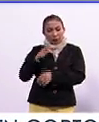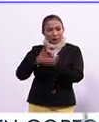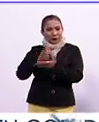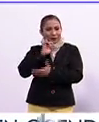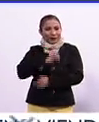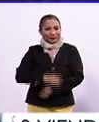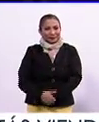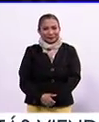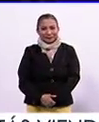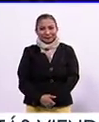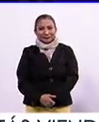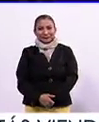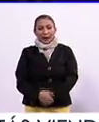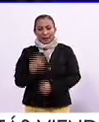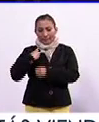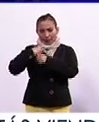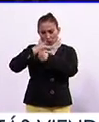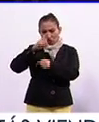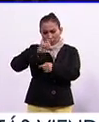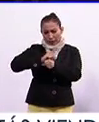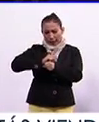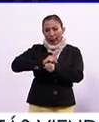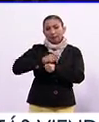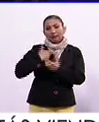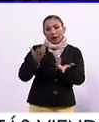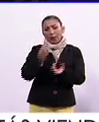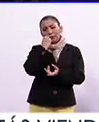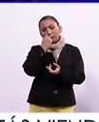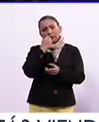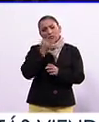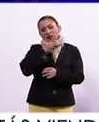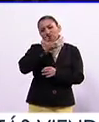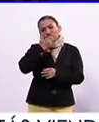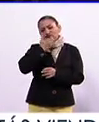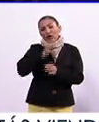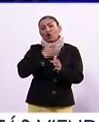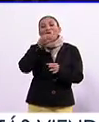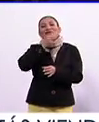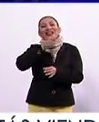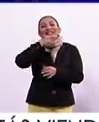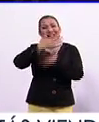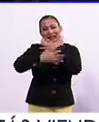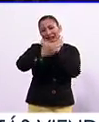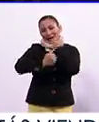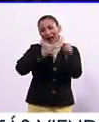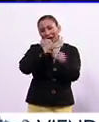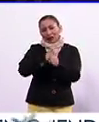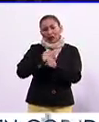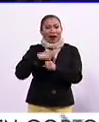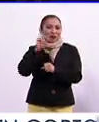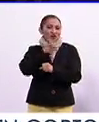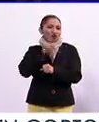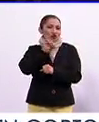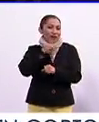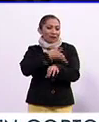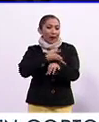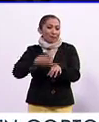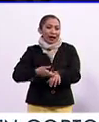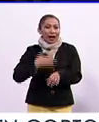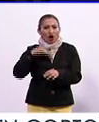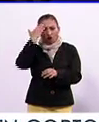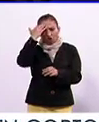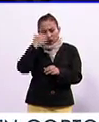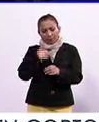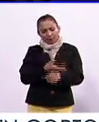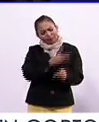esposa. Me invitaron un día, como era la costumbre, ¿no?, a una fiesta de 15 años, una muchacha, una familia que yo